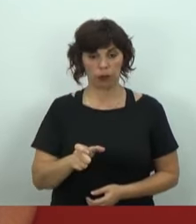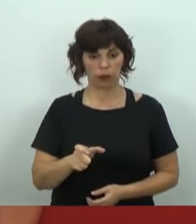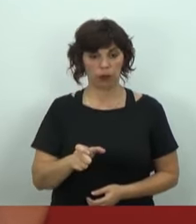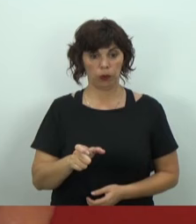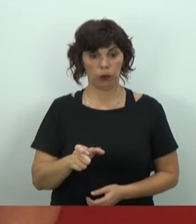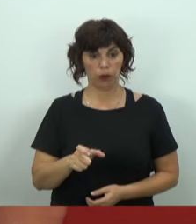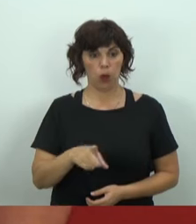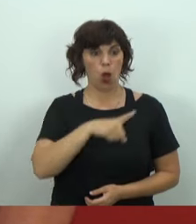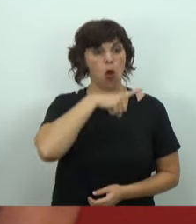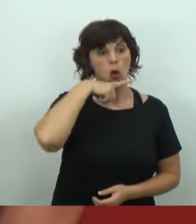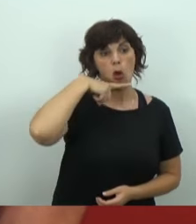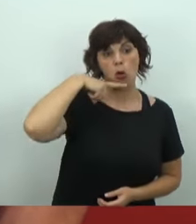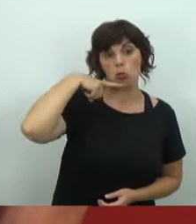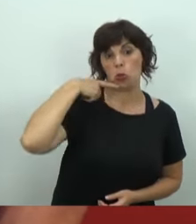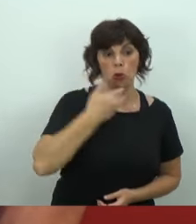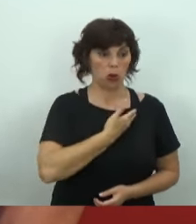propios dolores, castigos.